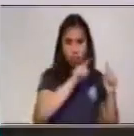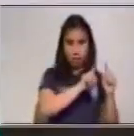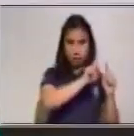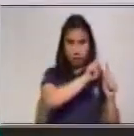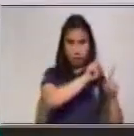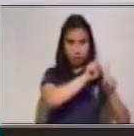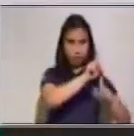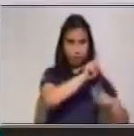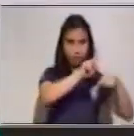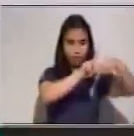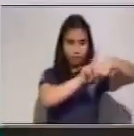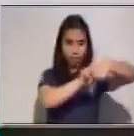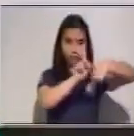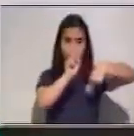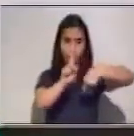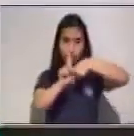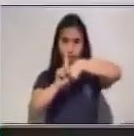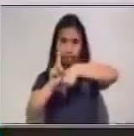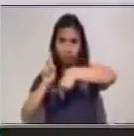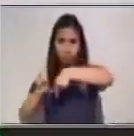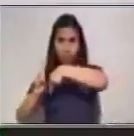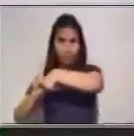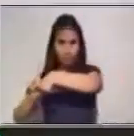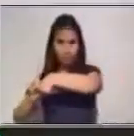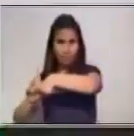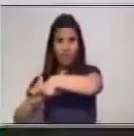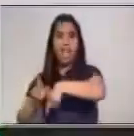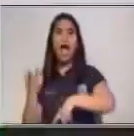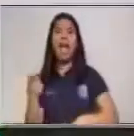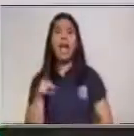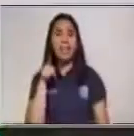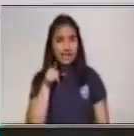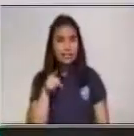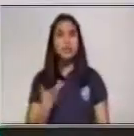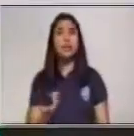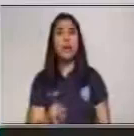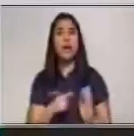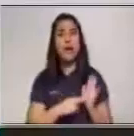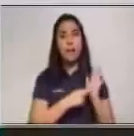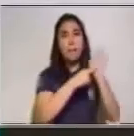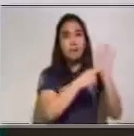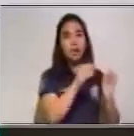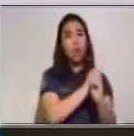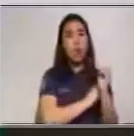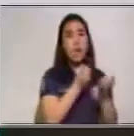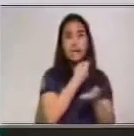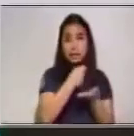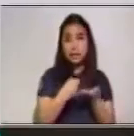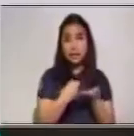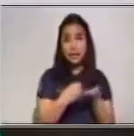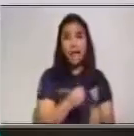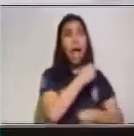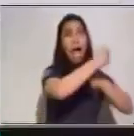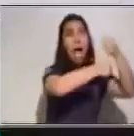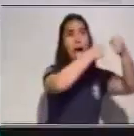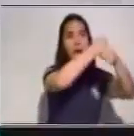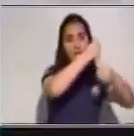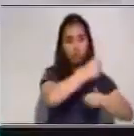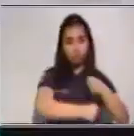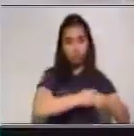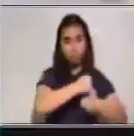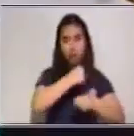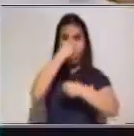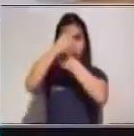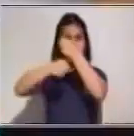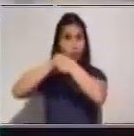está representando a las épocas de la historia. Entonces tú en esa línea de tiempo colocas